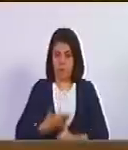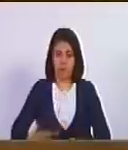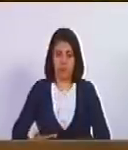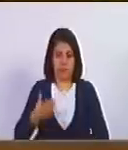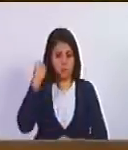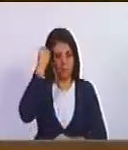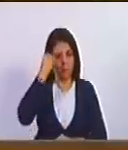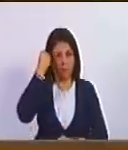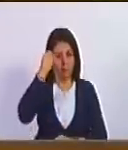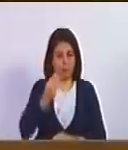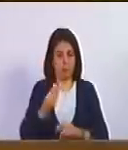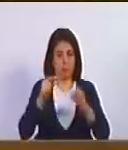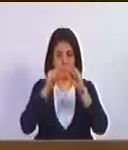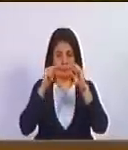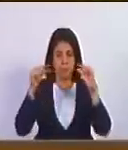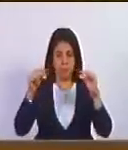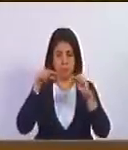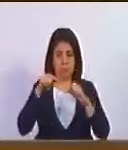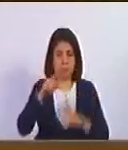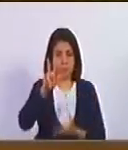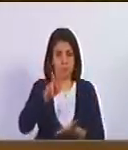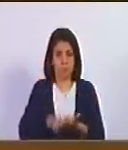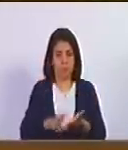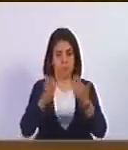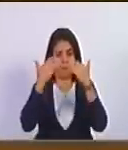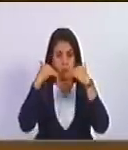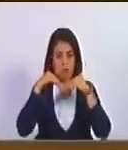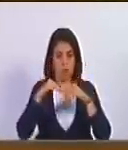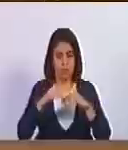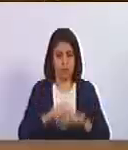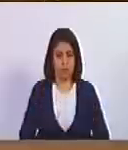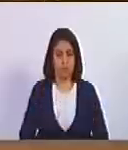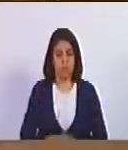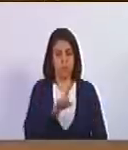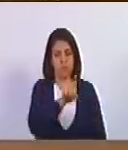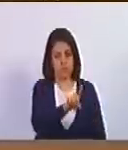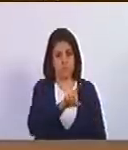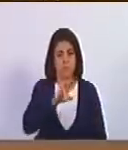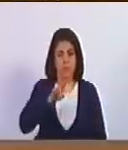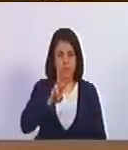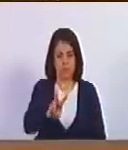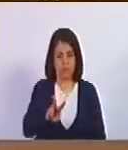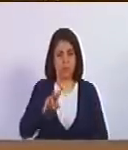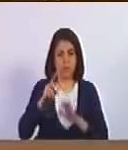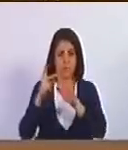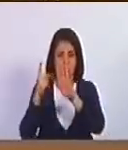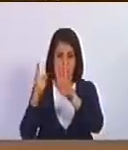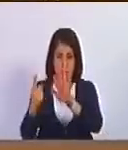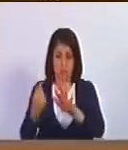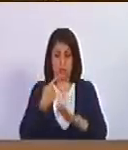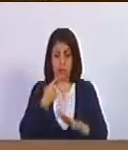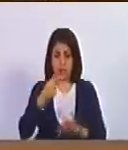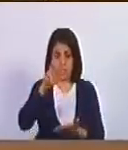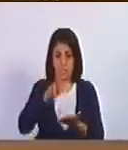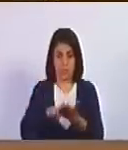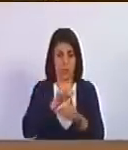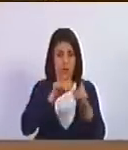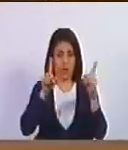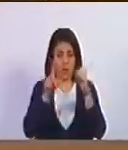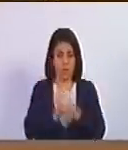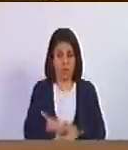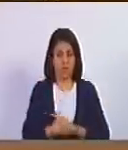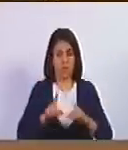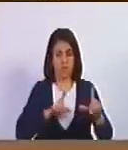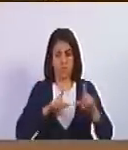En consideración, el epígrafe. Aprobado. Siguiente. Centésimo vigésimo sexto. Se propone aprobar sin modificación